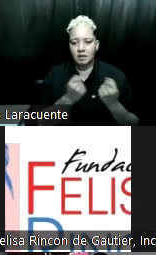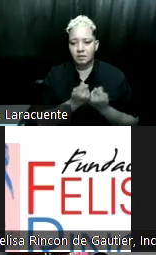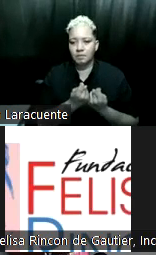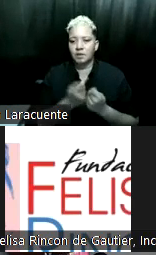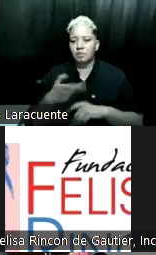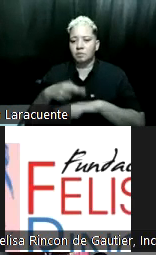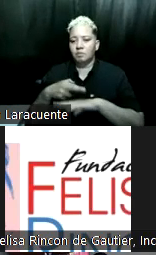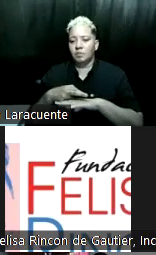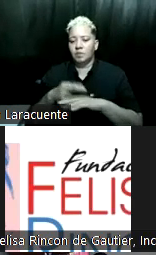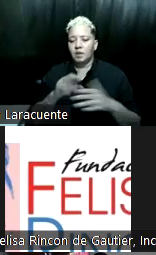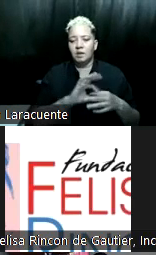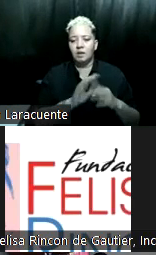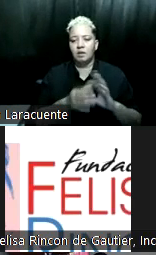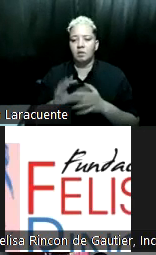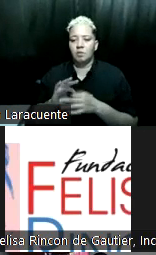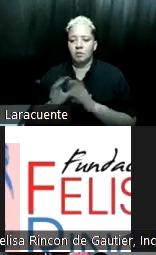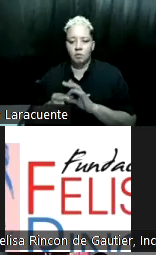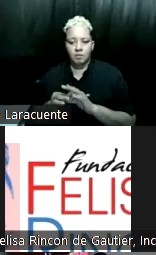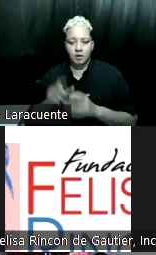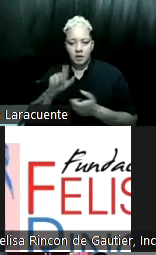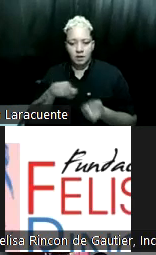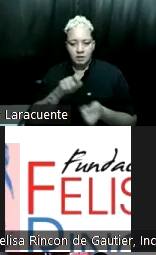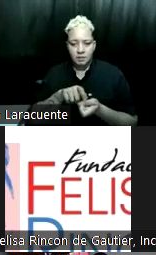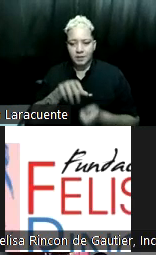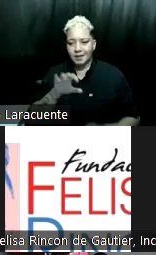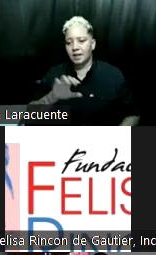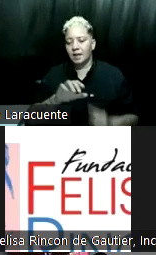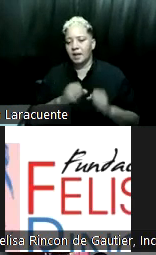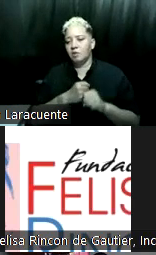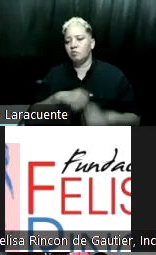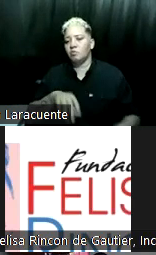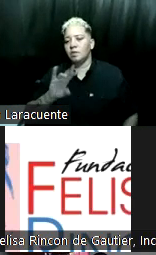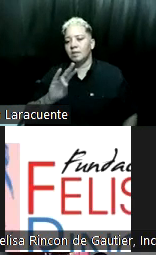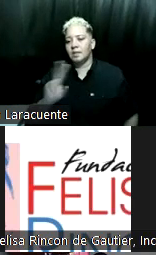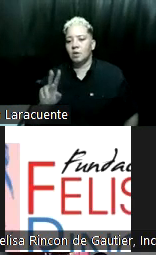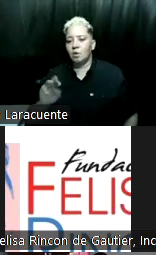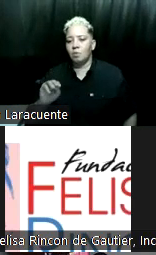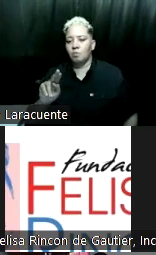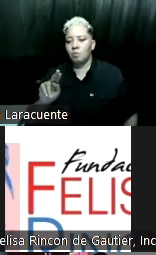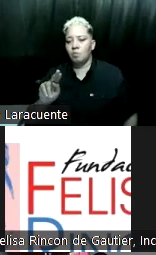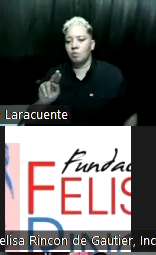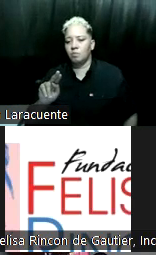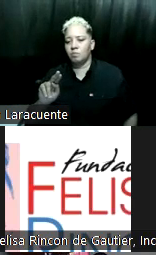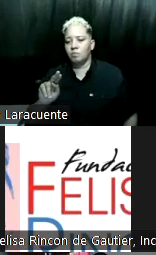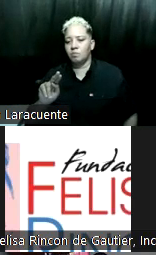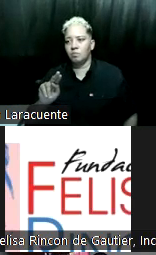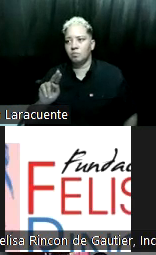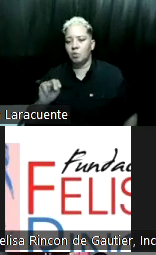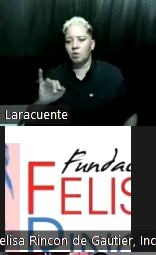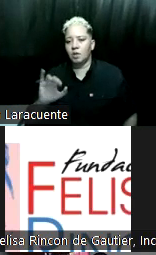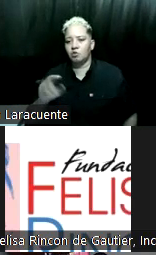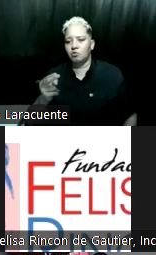Rico en las Olimpiadas, precisamente del 72 en Múnich. El equipo de Estados